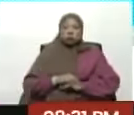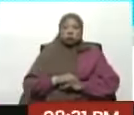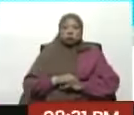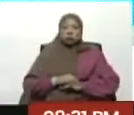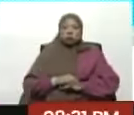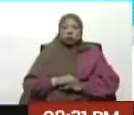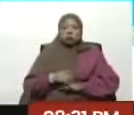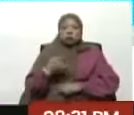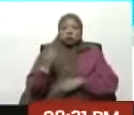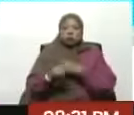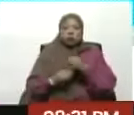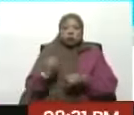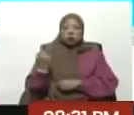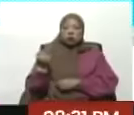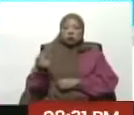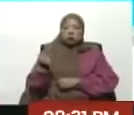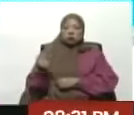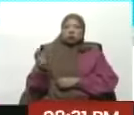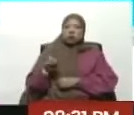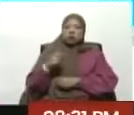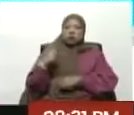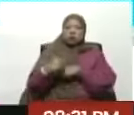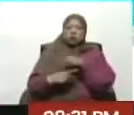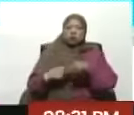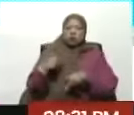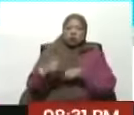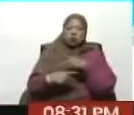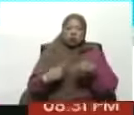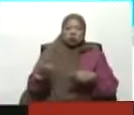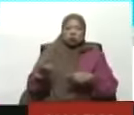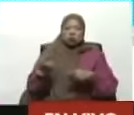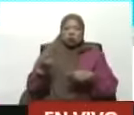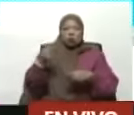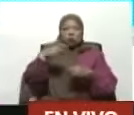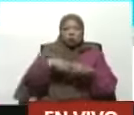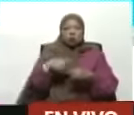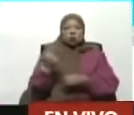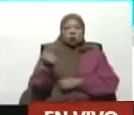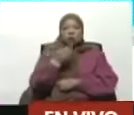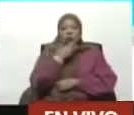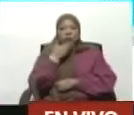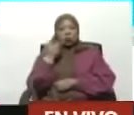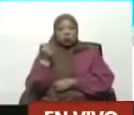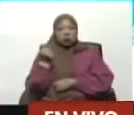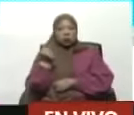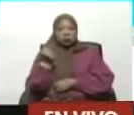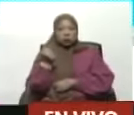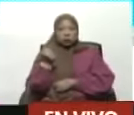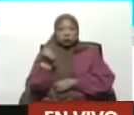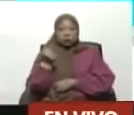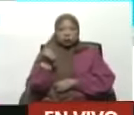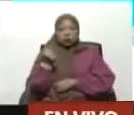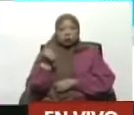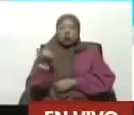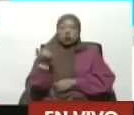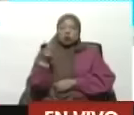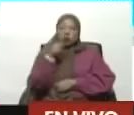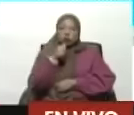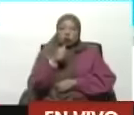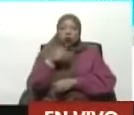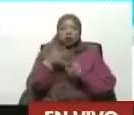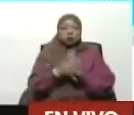Estamos blindados a nivel económico, produciendo, abasteciendo, mejorando. Sin lugar a